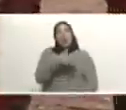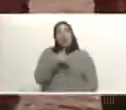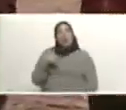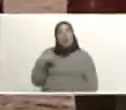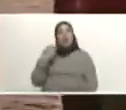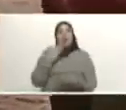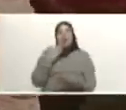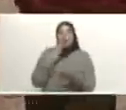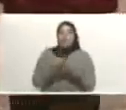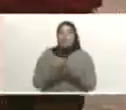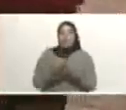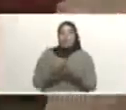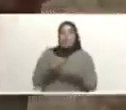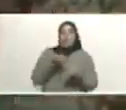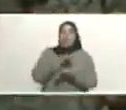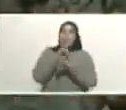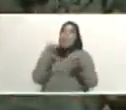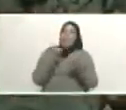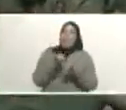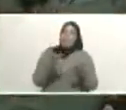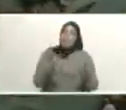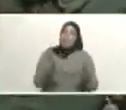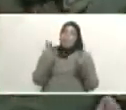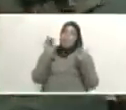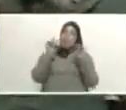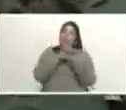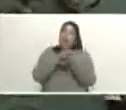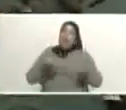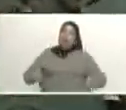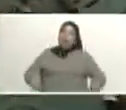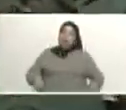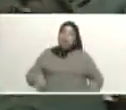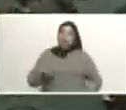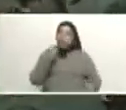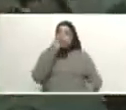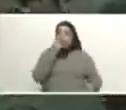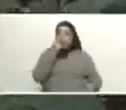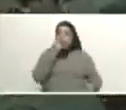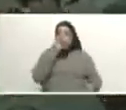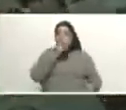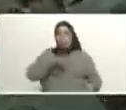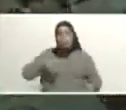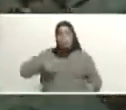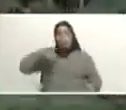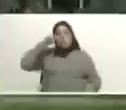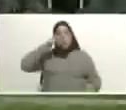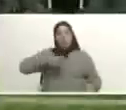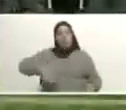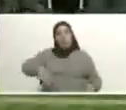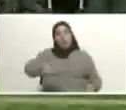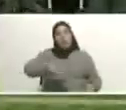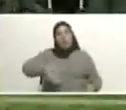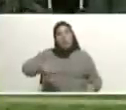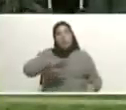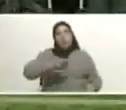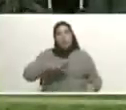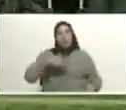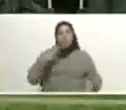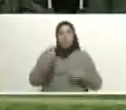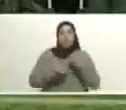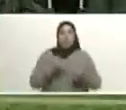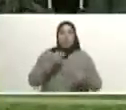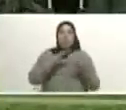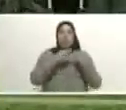agradecer de manera muy especial a la Guardia Nacional Bolivariana por todo lo que hace por nuestro pueblo, en las bricomiles, en